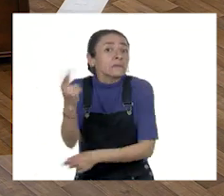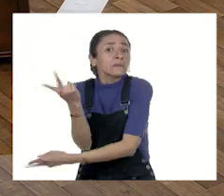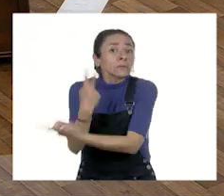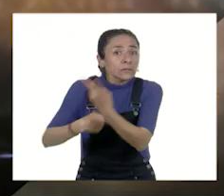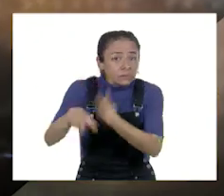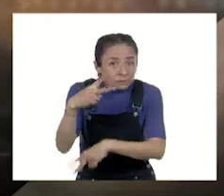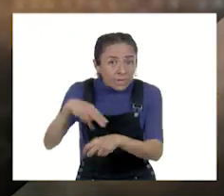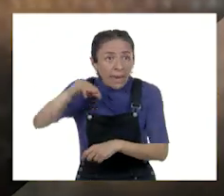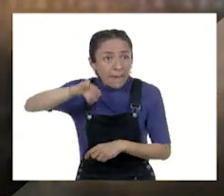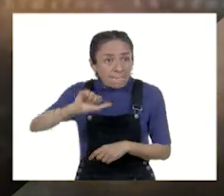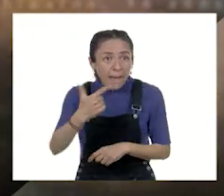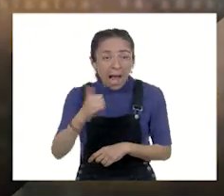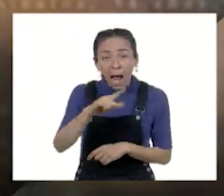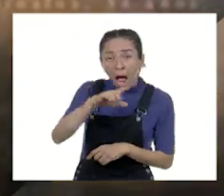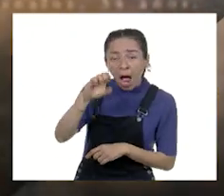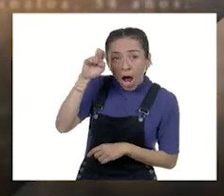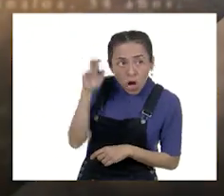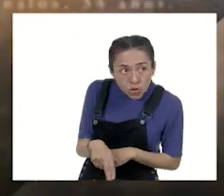Ezquerro.